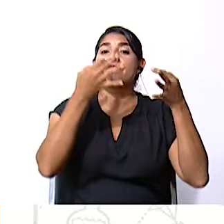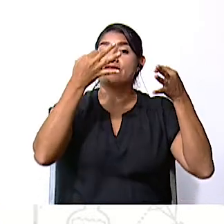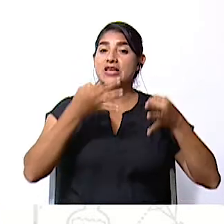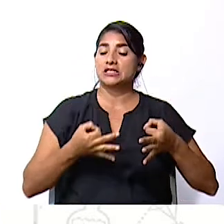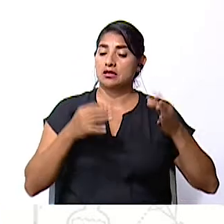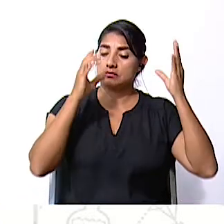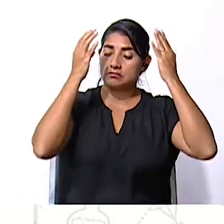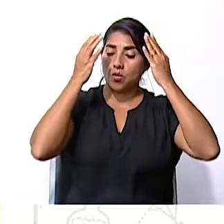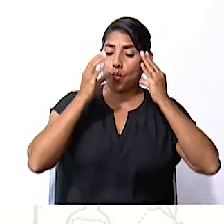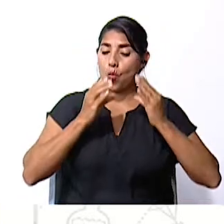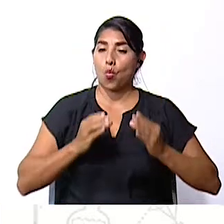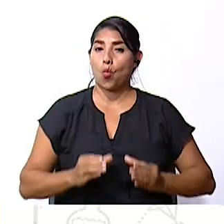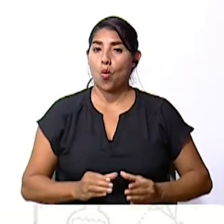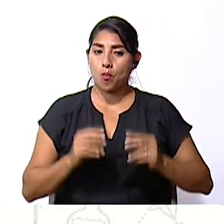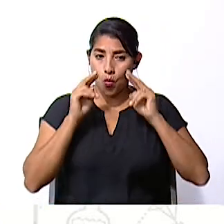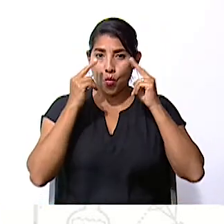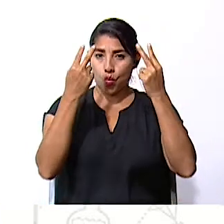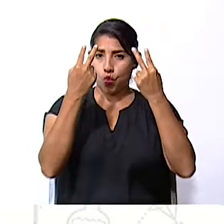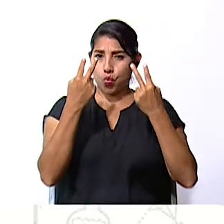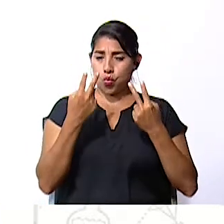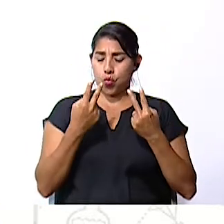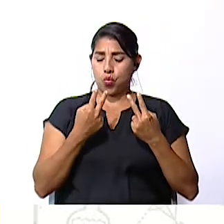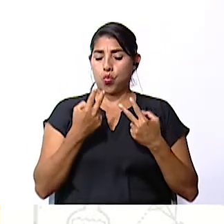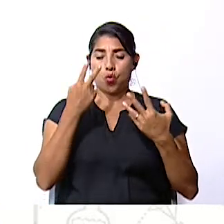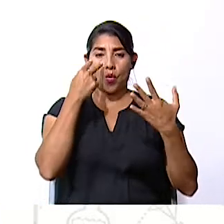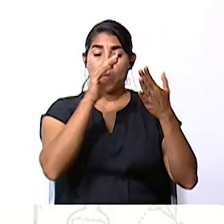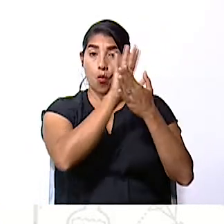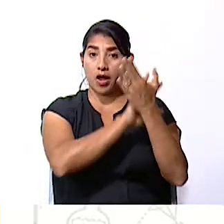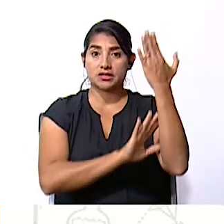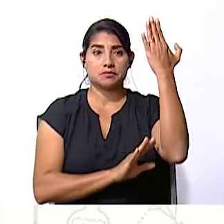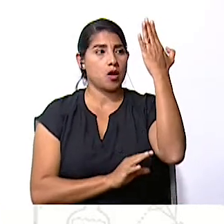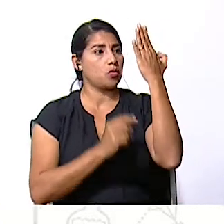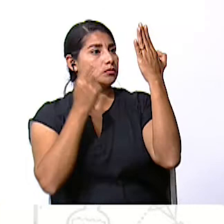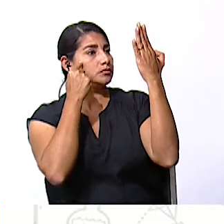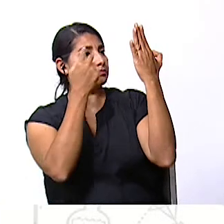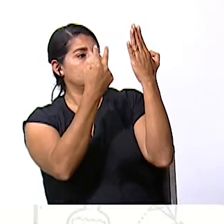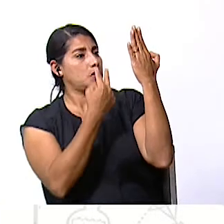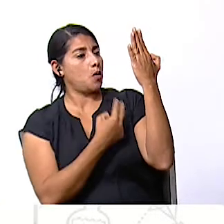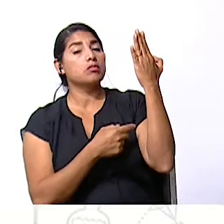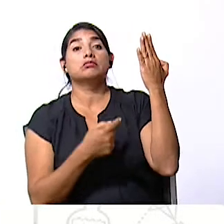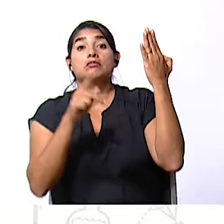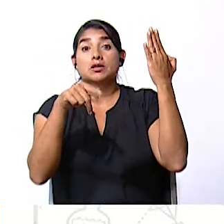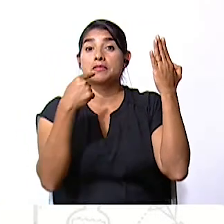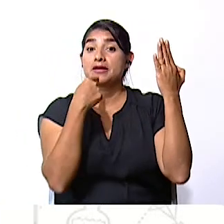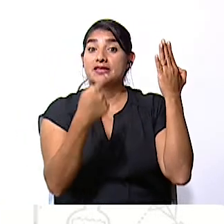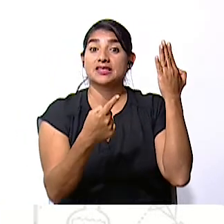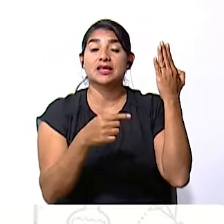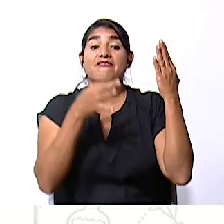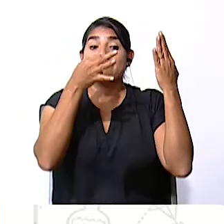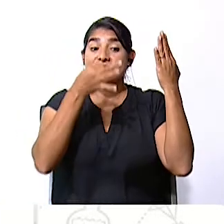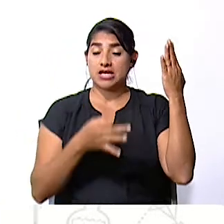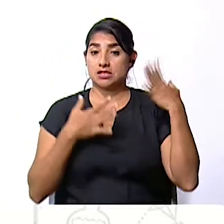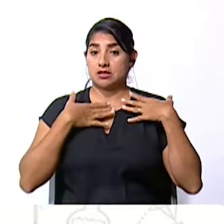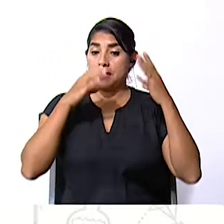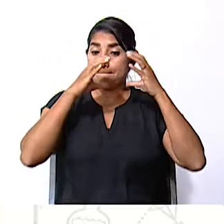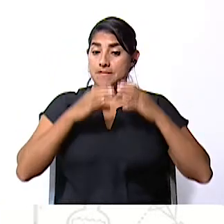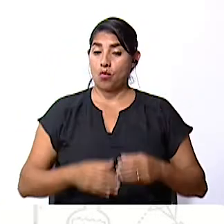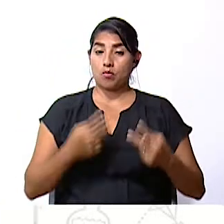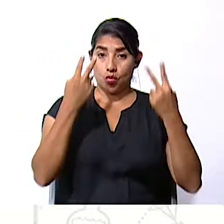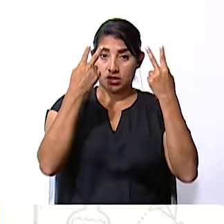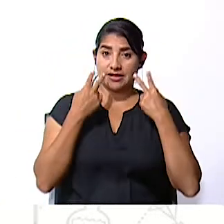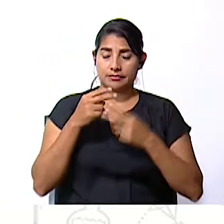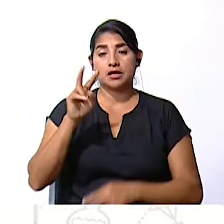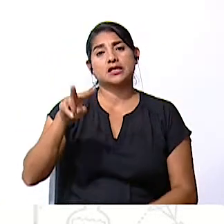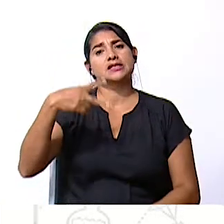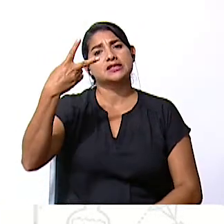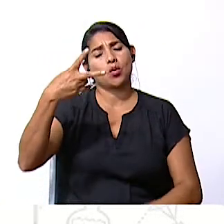características físicas, las observables desde un espejo o cuando las personas me las dicen, las físicas. Muy bien. En el